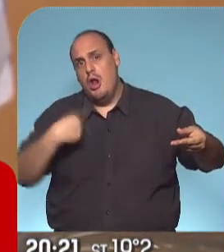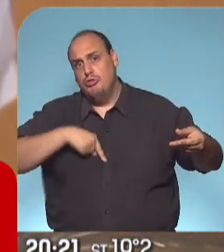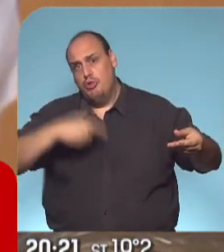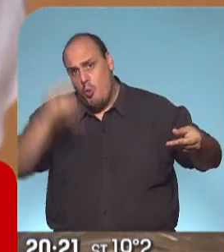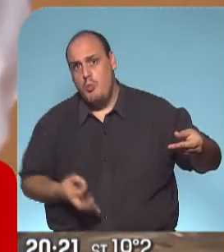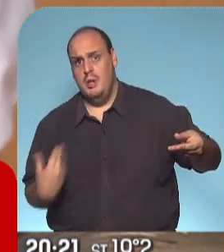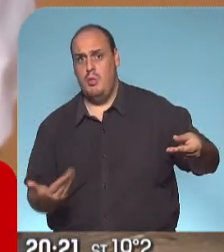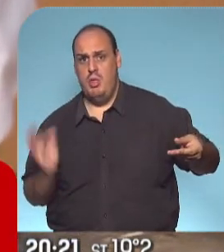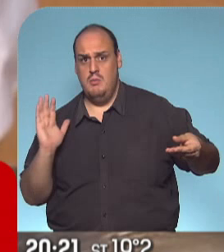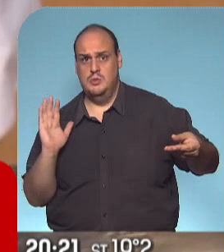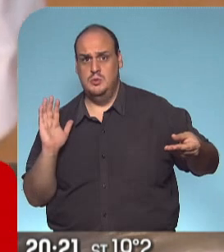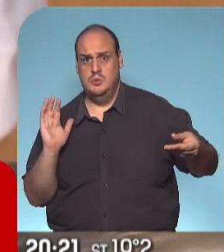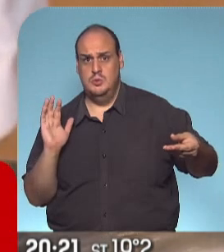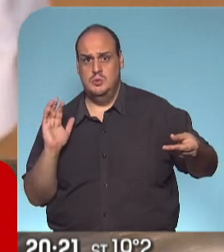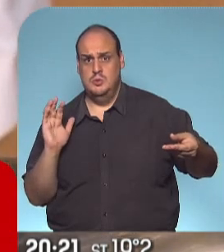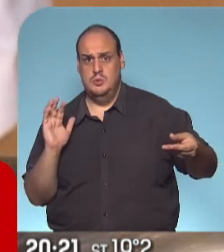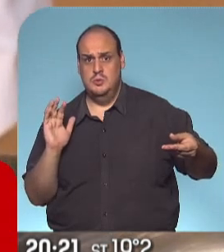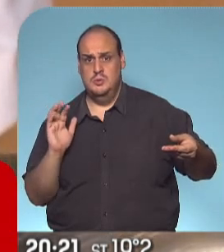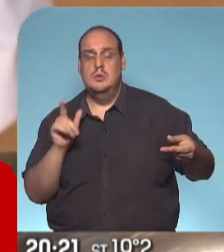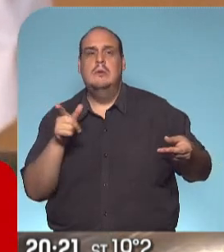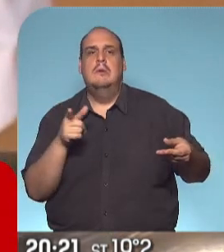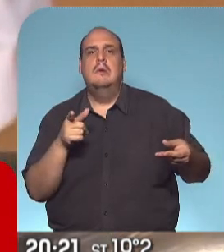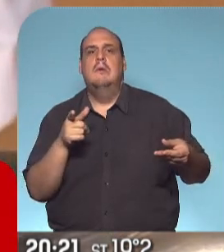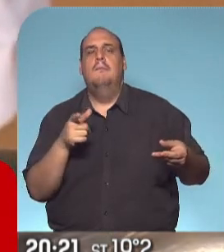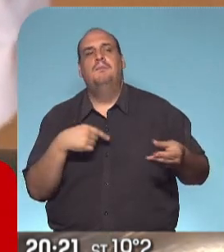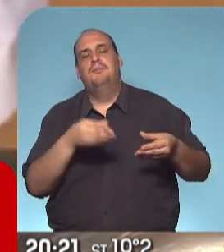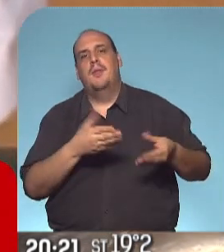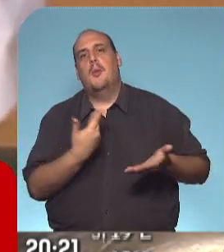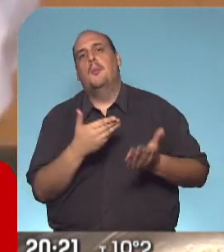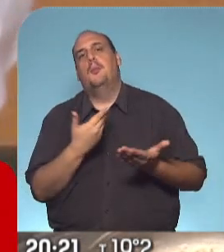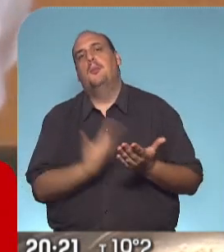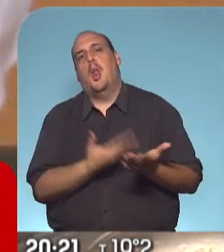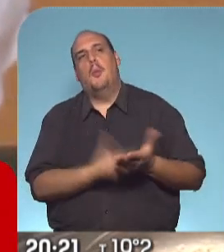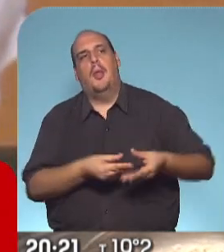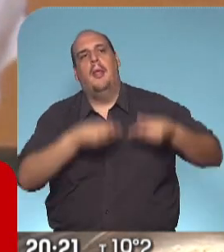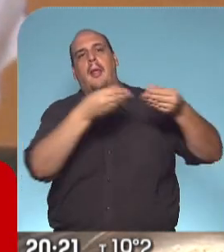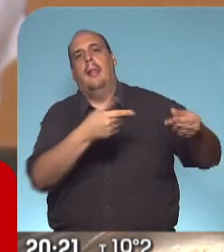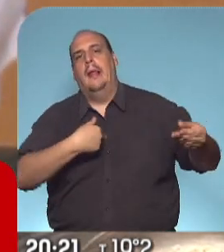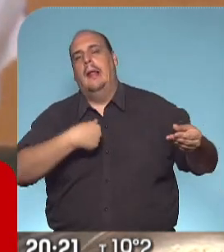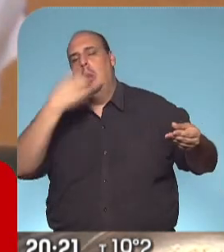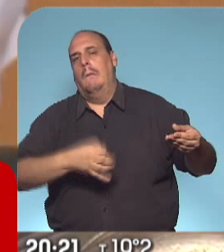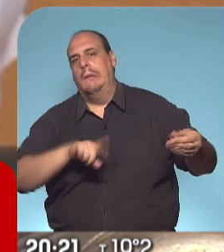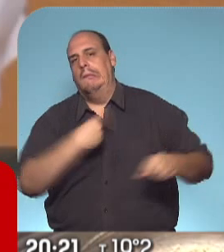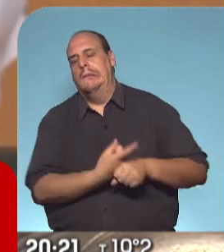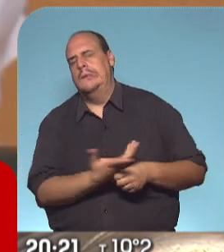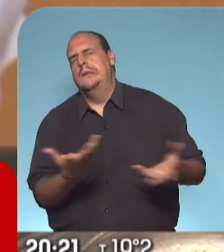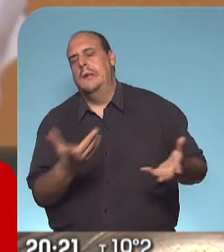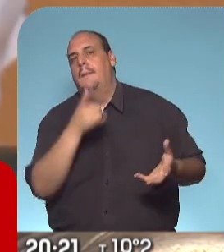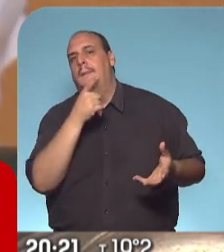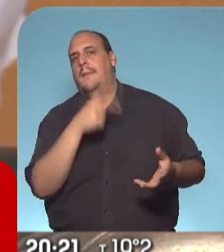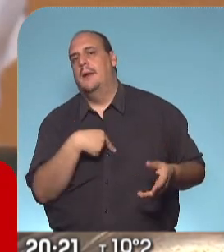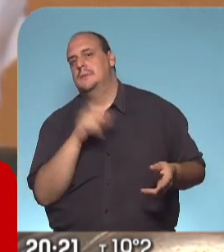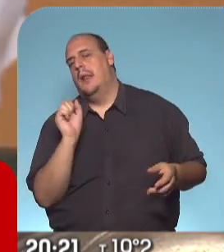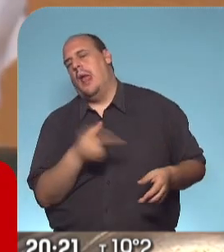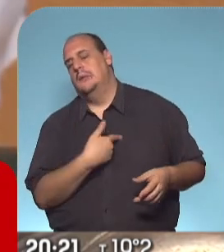cumplir. Y de poco serviría ofrecer algo que después no se puede cumplir. Significaría patear el problema para